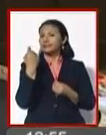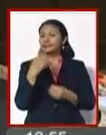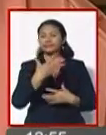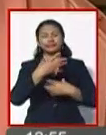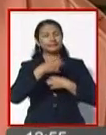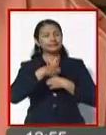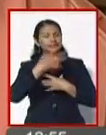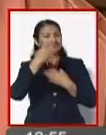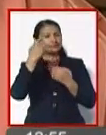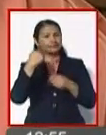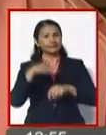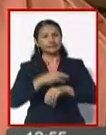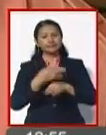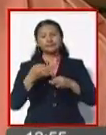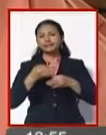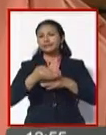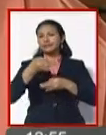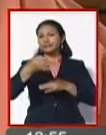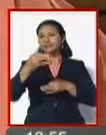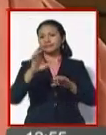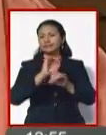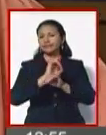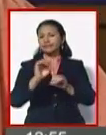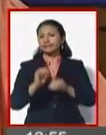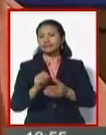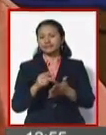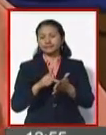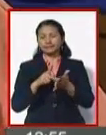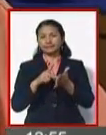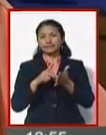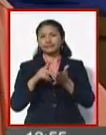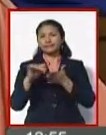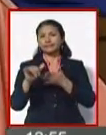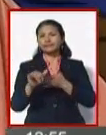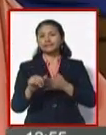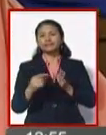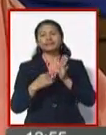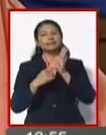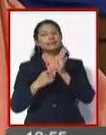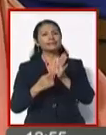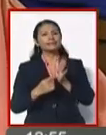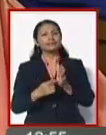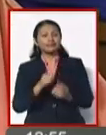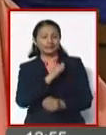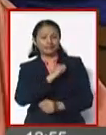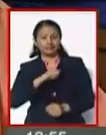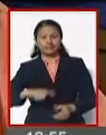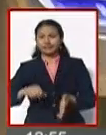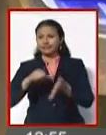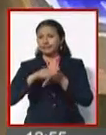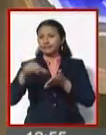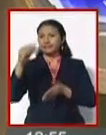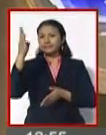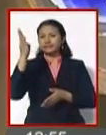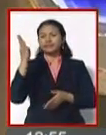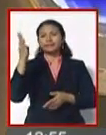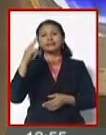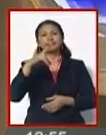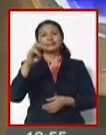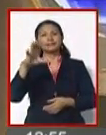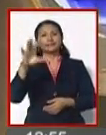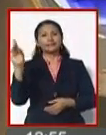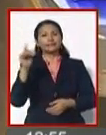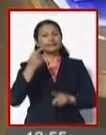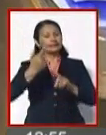su molestia, ya que hasta la fecha no existe avance en el anteproyecto presentado por el gobierno nacional de que las alcaldías paguen un bono de